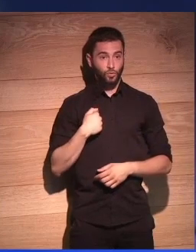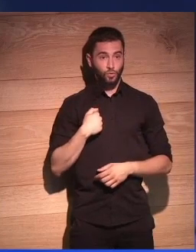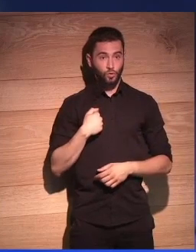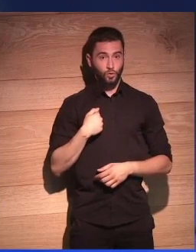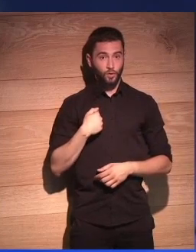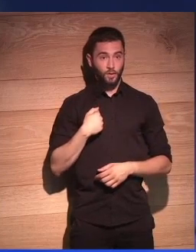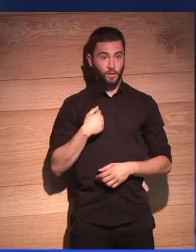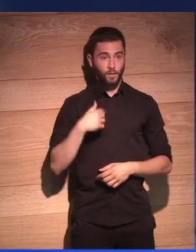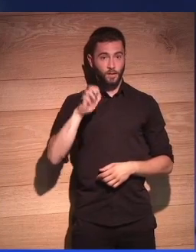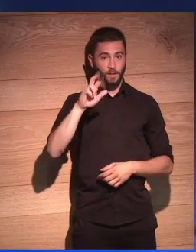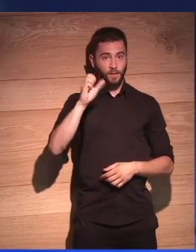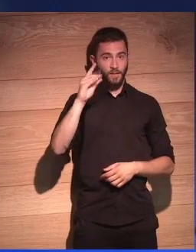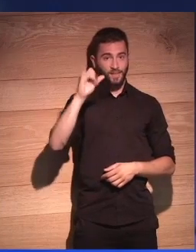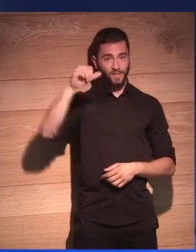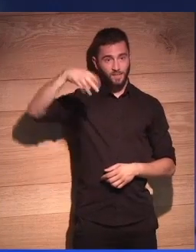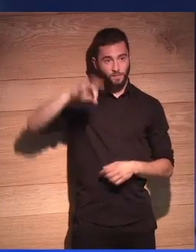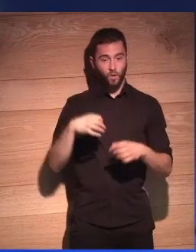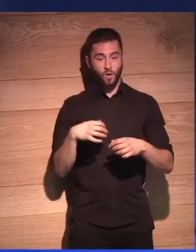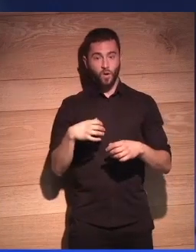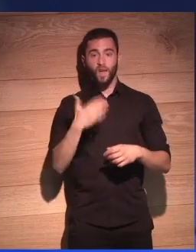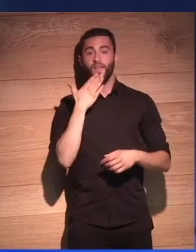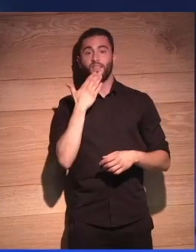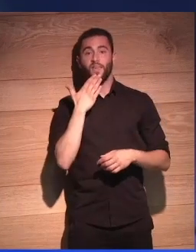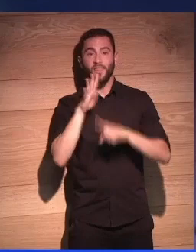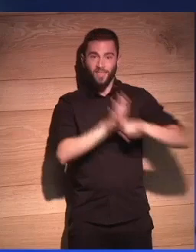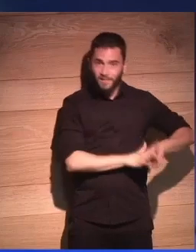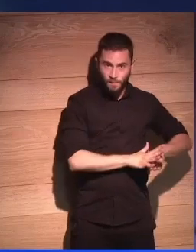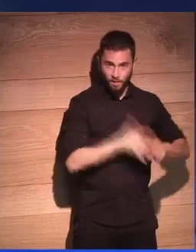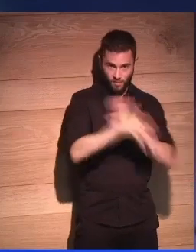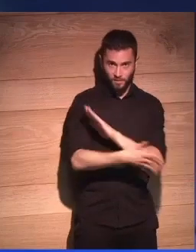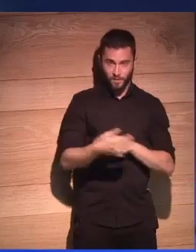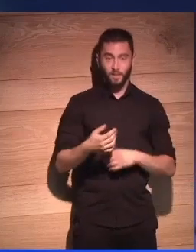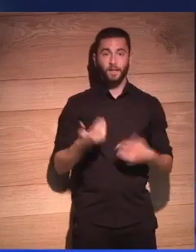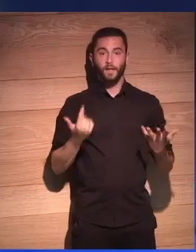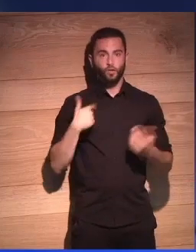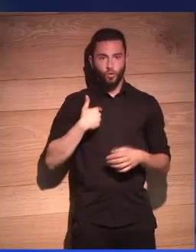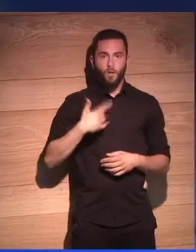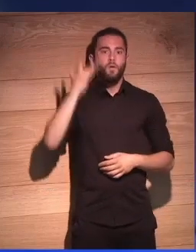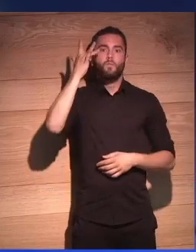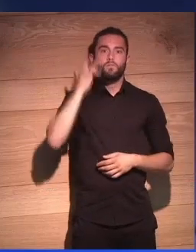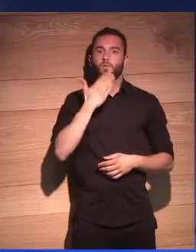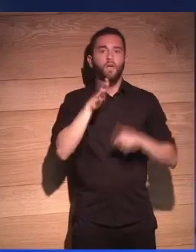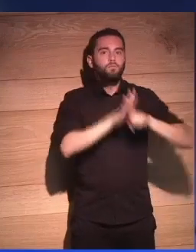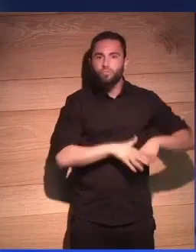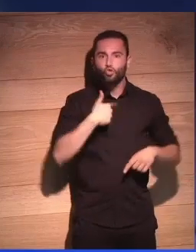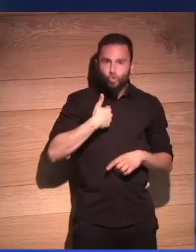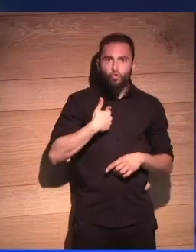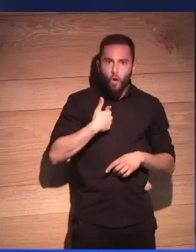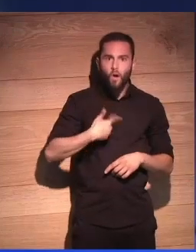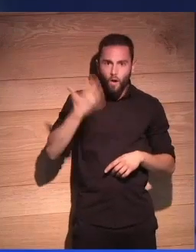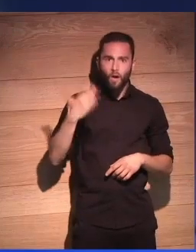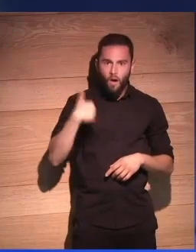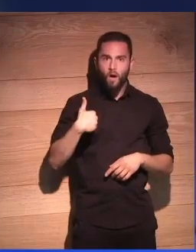edadista, como edadismo, discriminación por edad, un edadista puro y total. Y lo